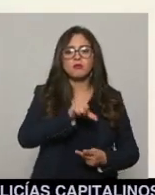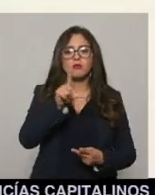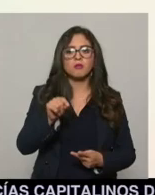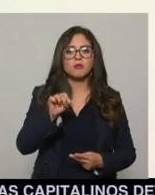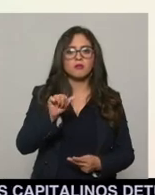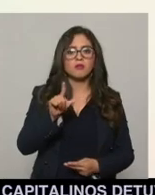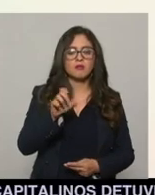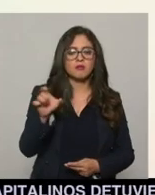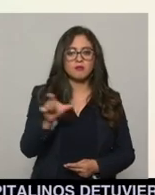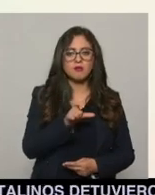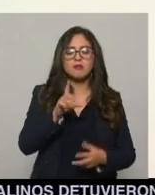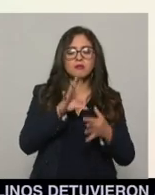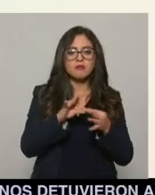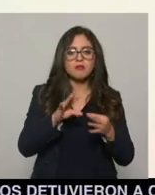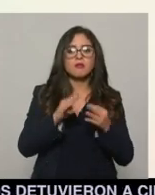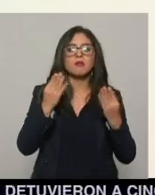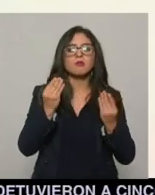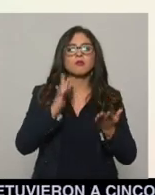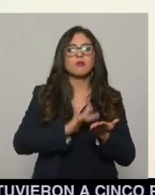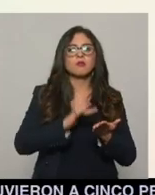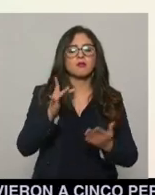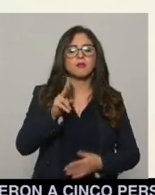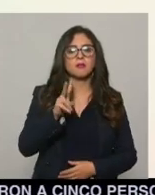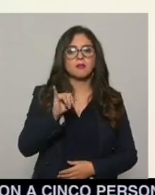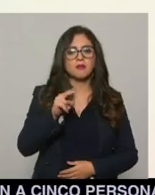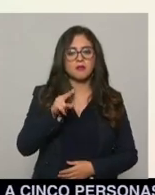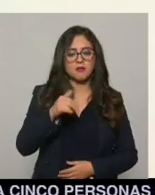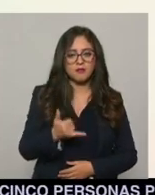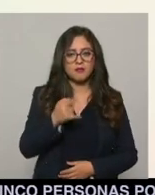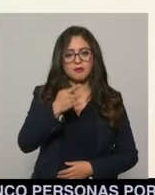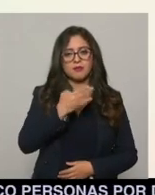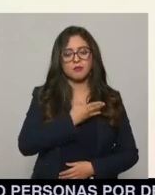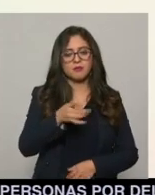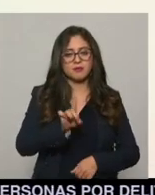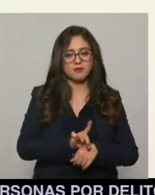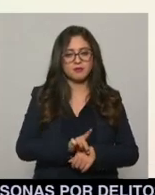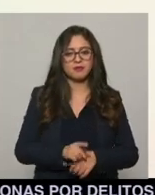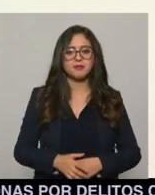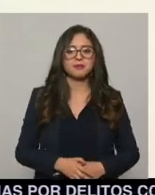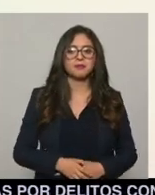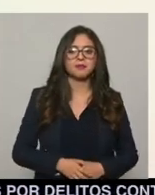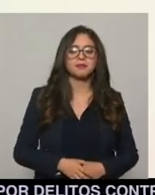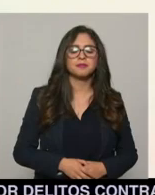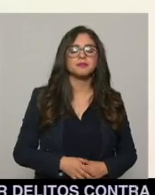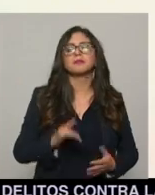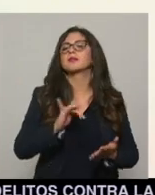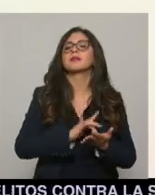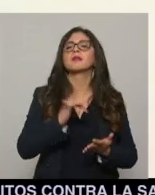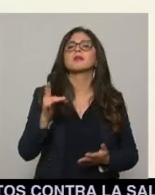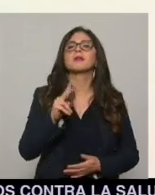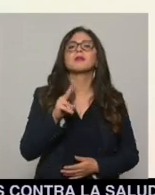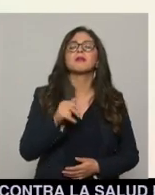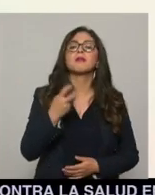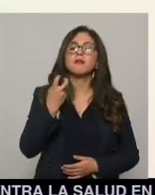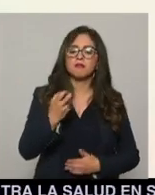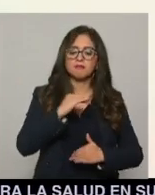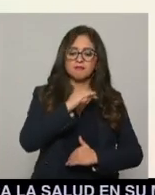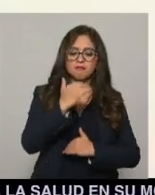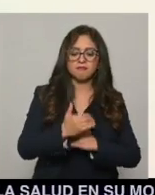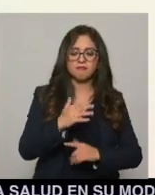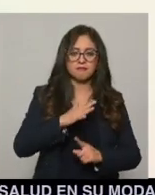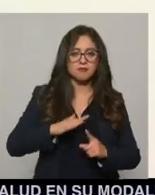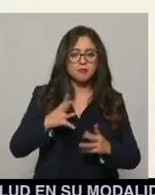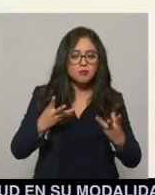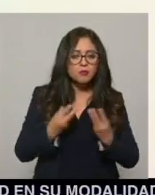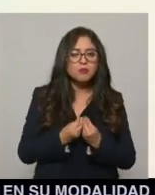vamos a hablar más de esto. Muchísimas gracias, Vianey. Muchísimas gracias y que tengan buen día. Buen día, gracias a Vianey. Pues esto ha sido todo aquí en Agenda y